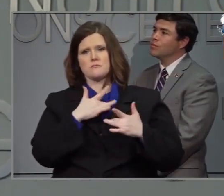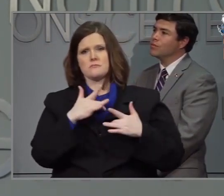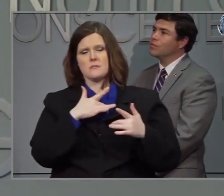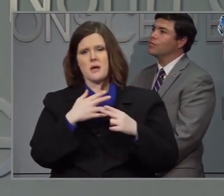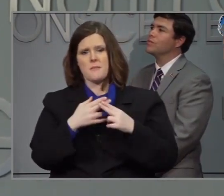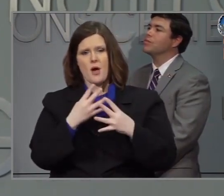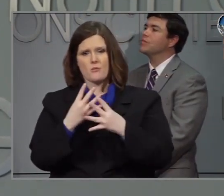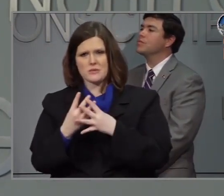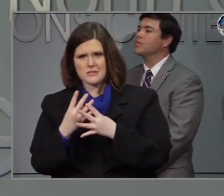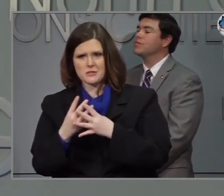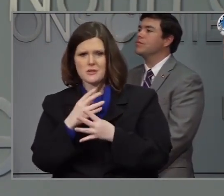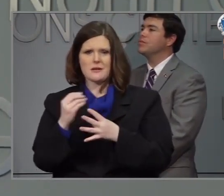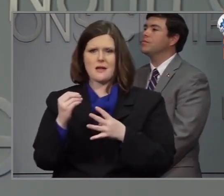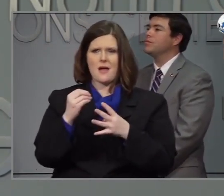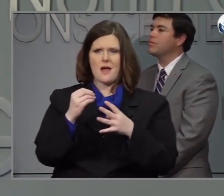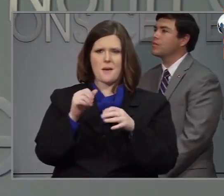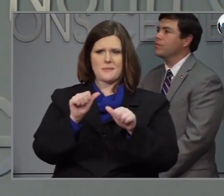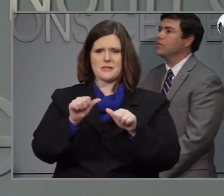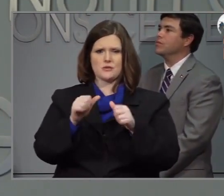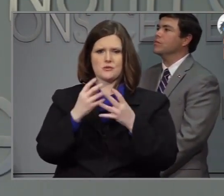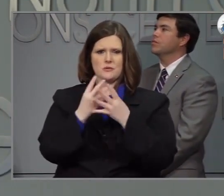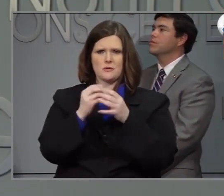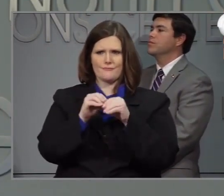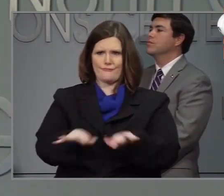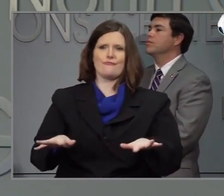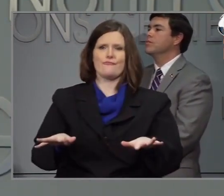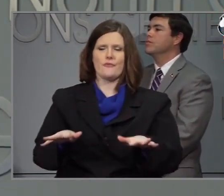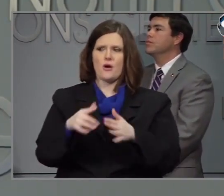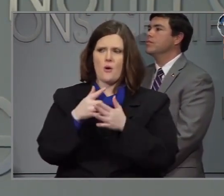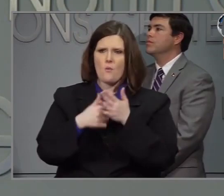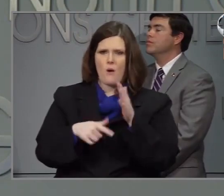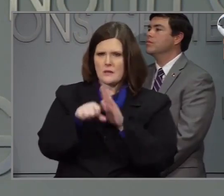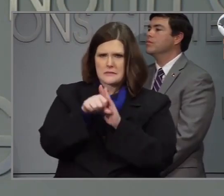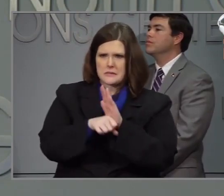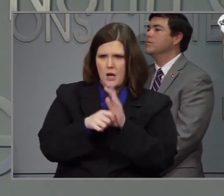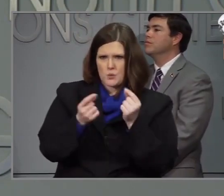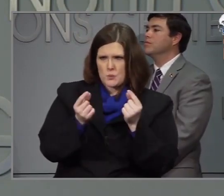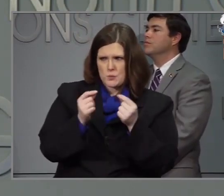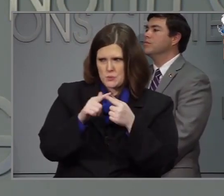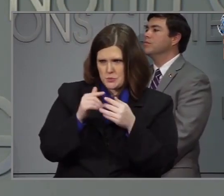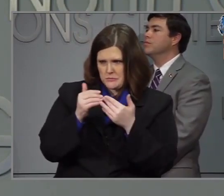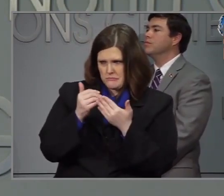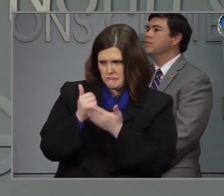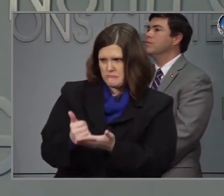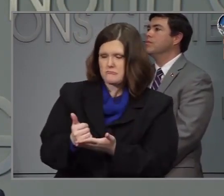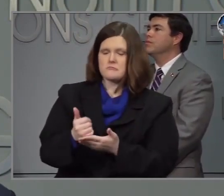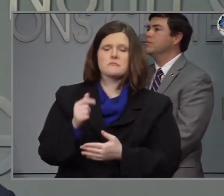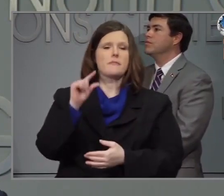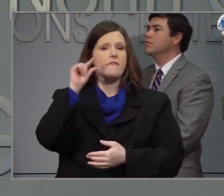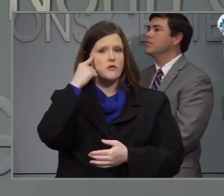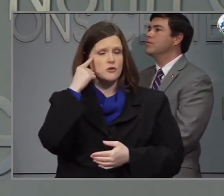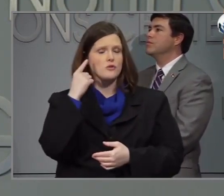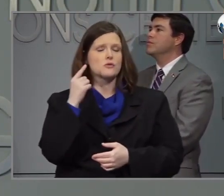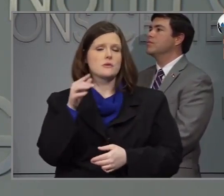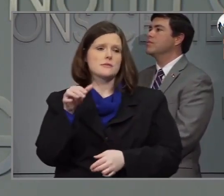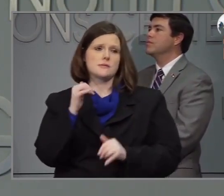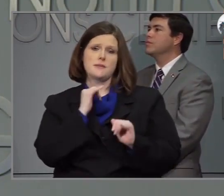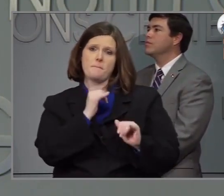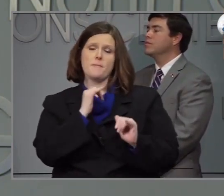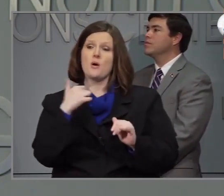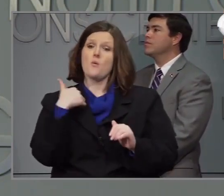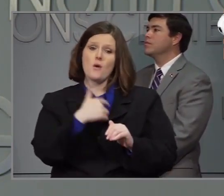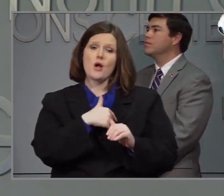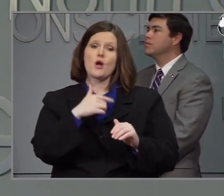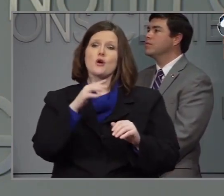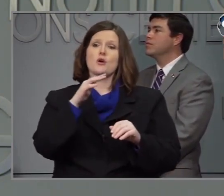les inquietan las personas que están en las cárceles que están haciendo para administrar esta situación si